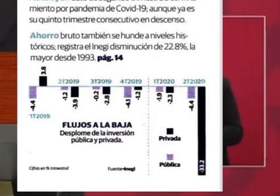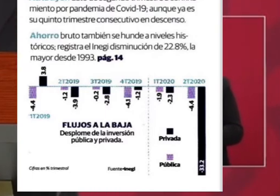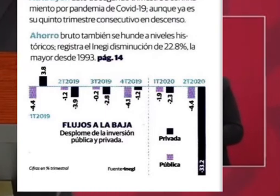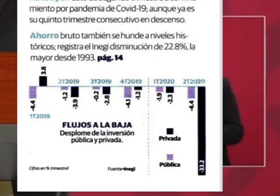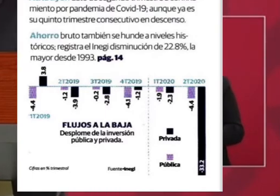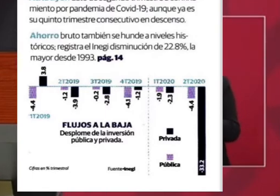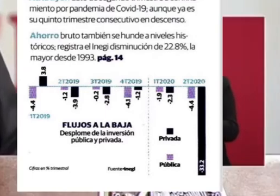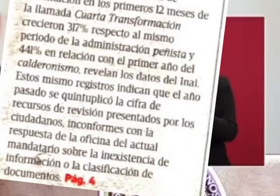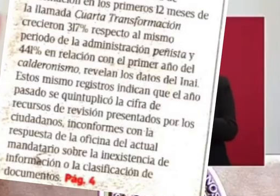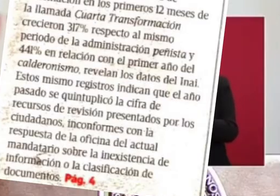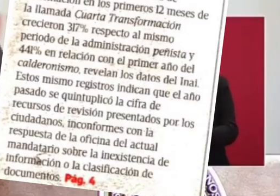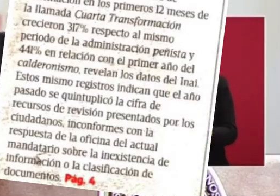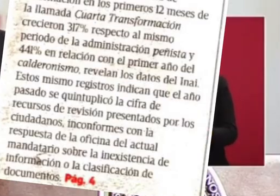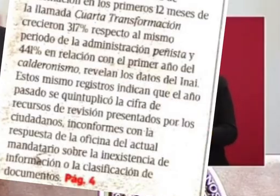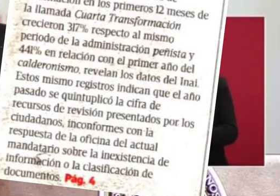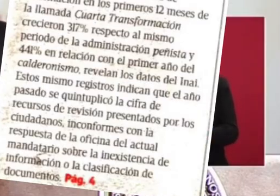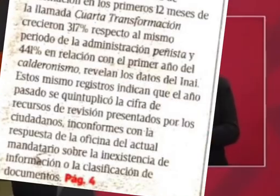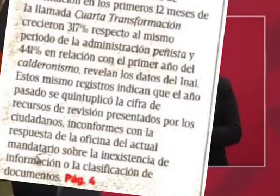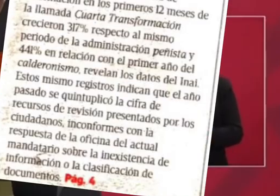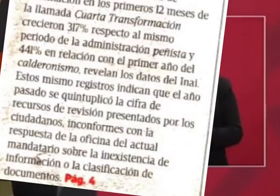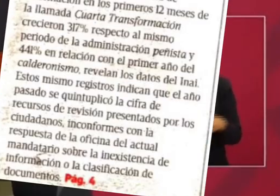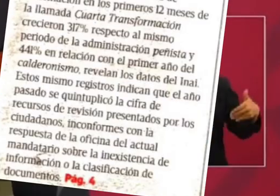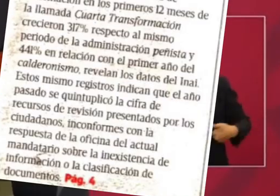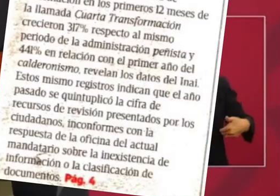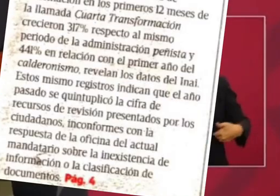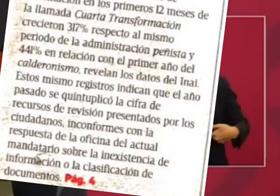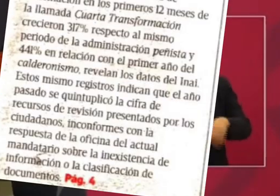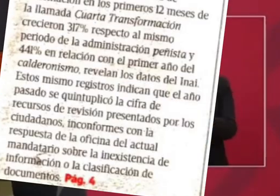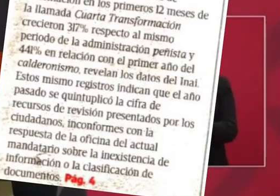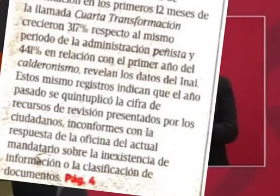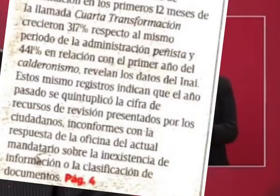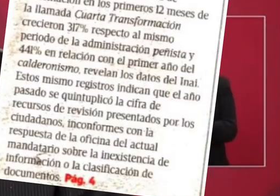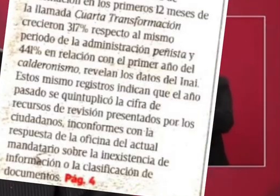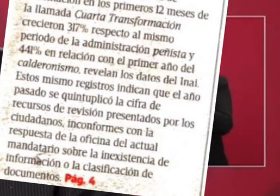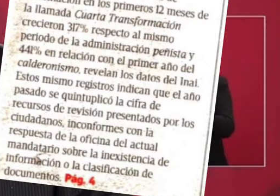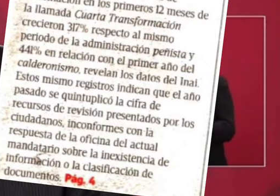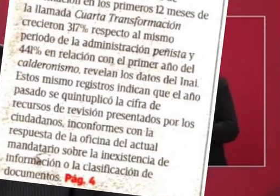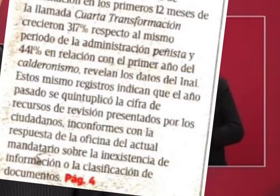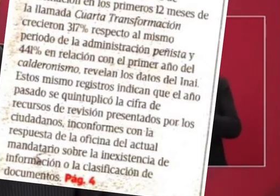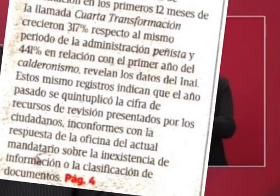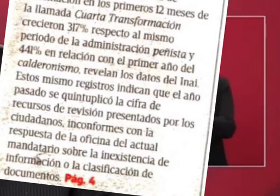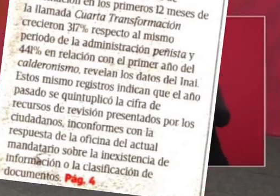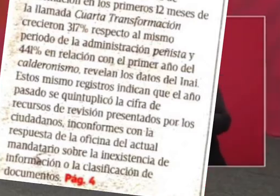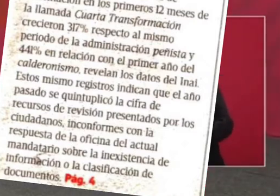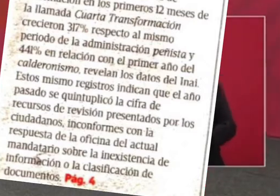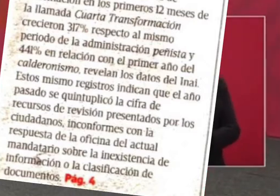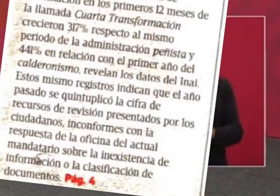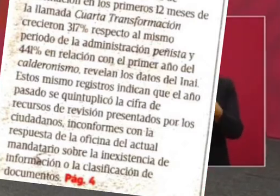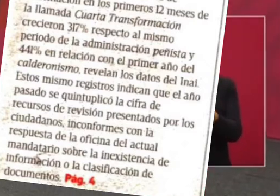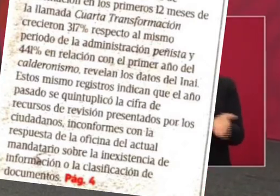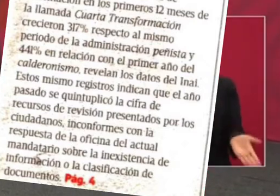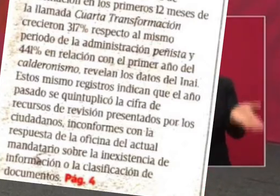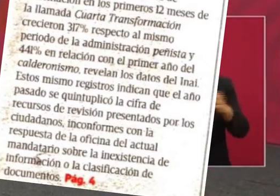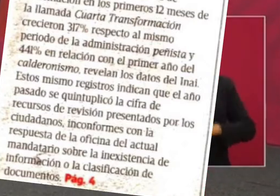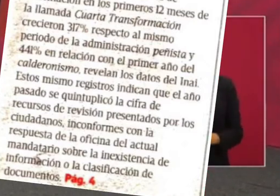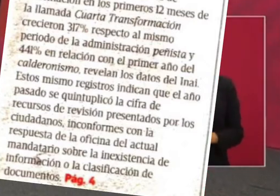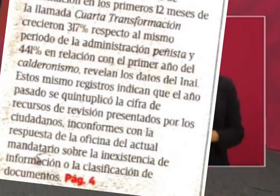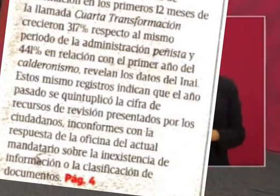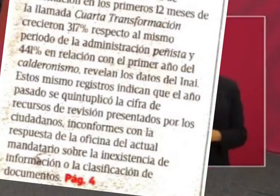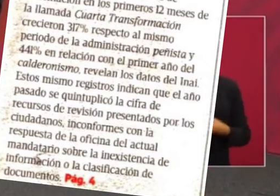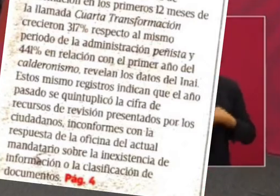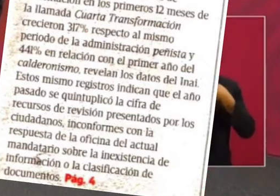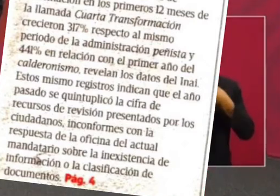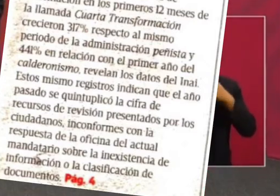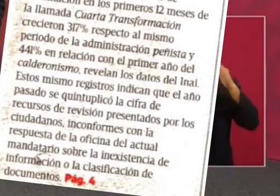que no hay libertad de expresión, lo cual no es cierto. Lo que sucede es